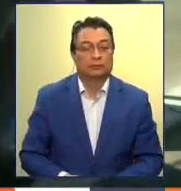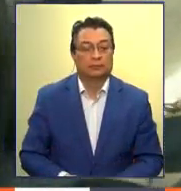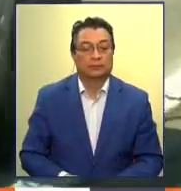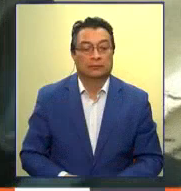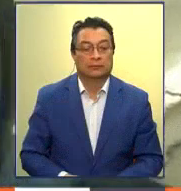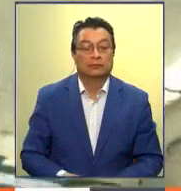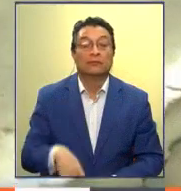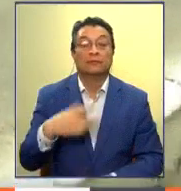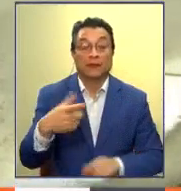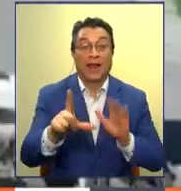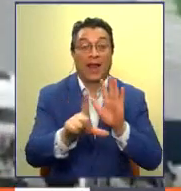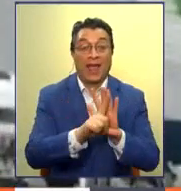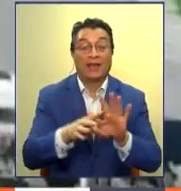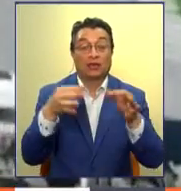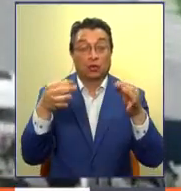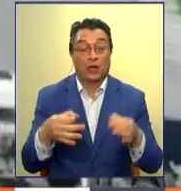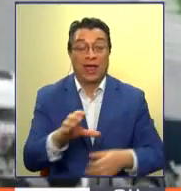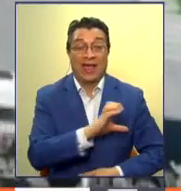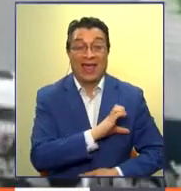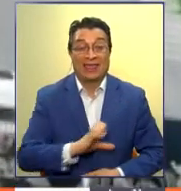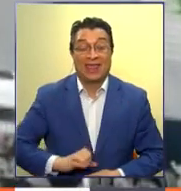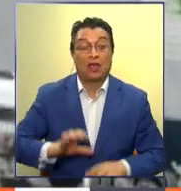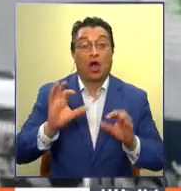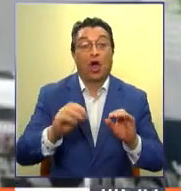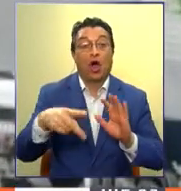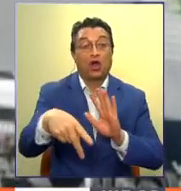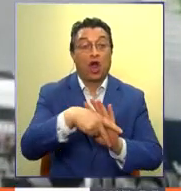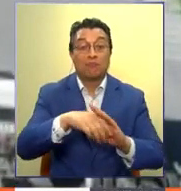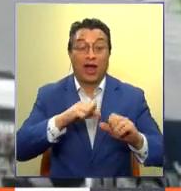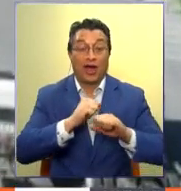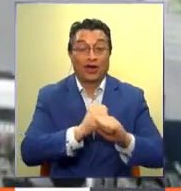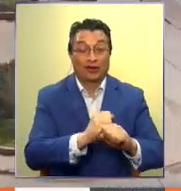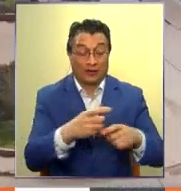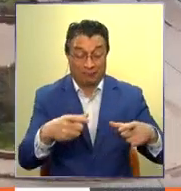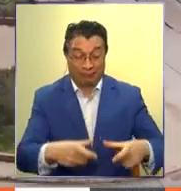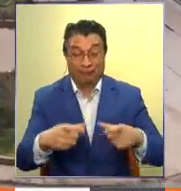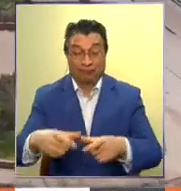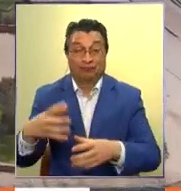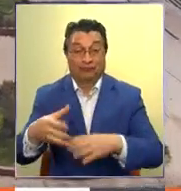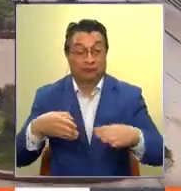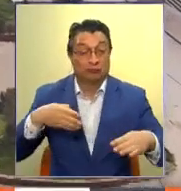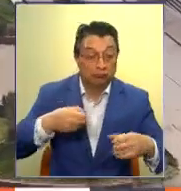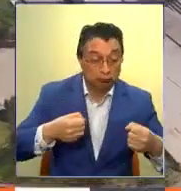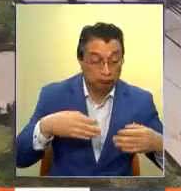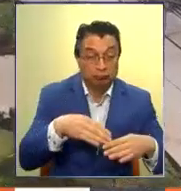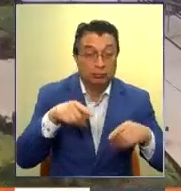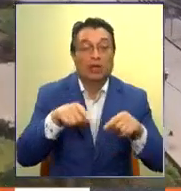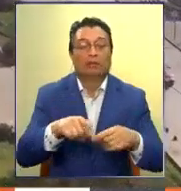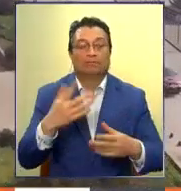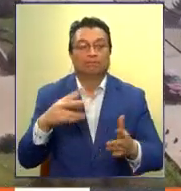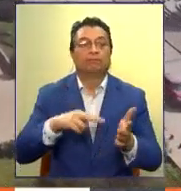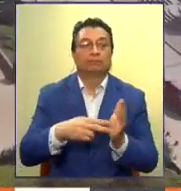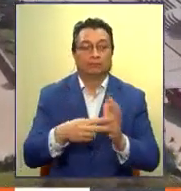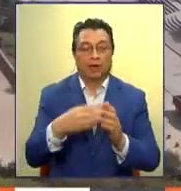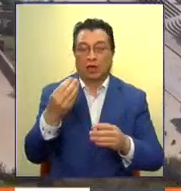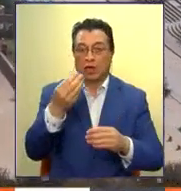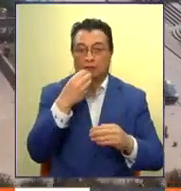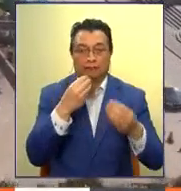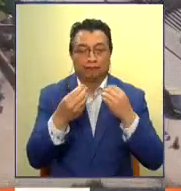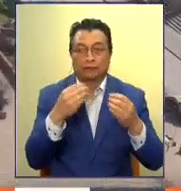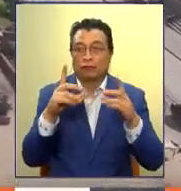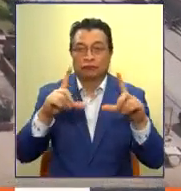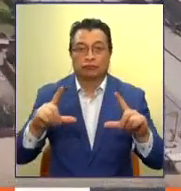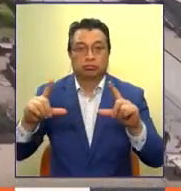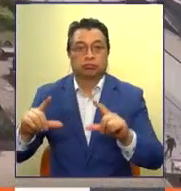La ley de seguridad del Estado o la norma antibarricada fue la principal complicación del gobierno. Ante el desabastecimiento y la violación de